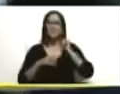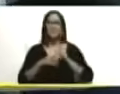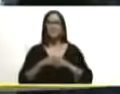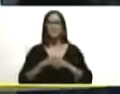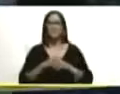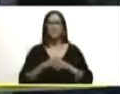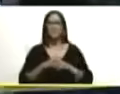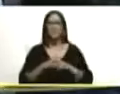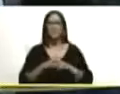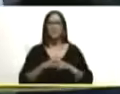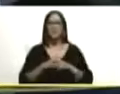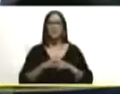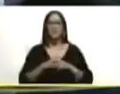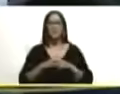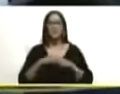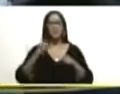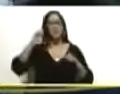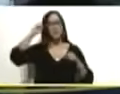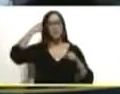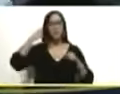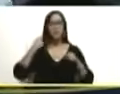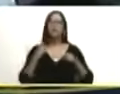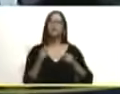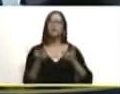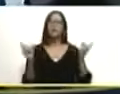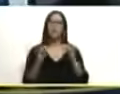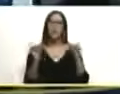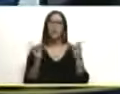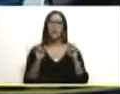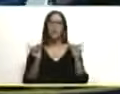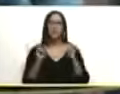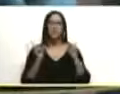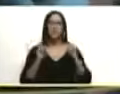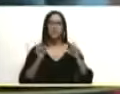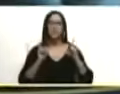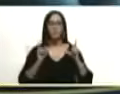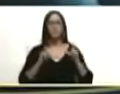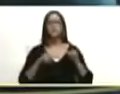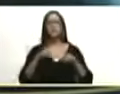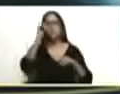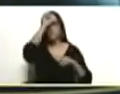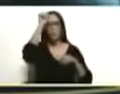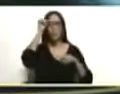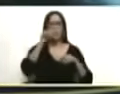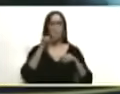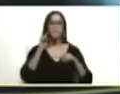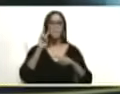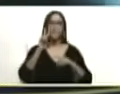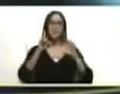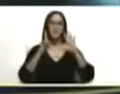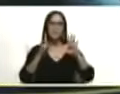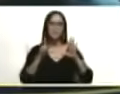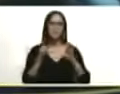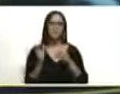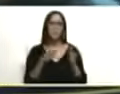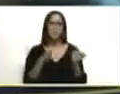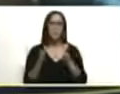Lo recuerdo. Lo legitimé ante los medios de comunicación. Esto fue el domingo 27 de marzo de